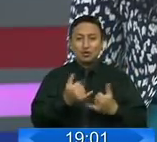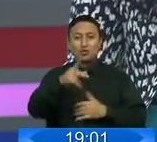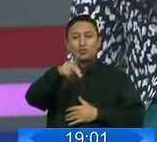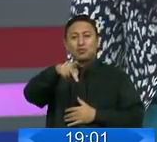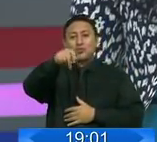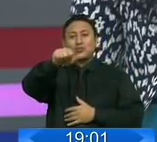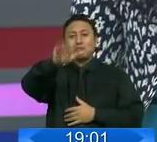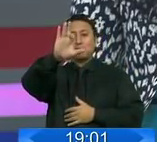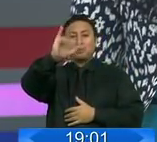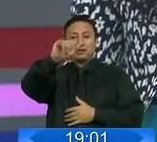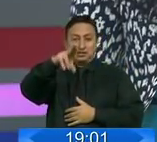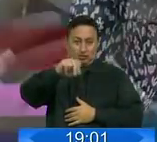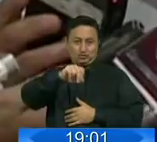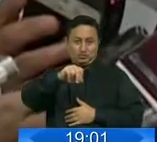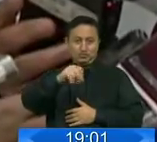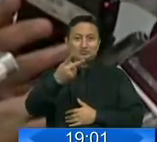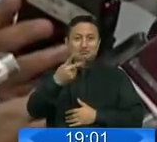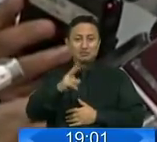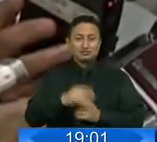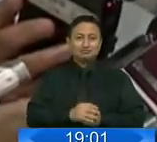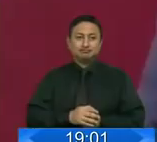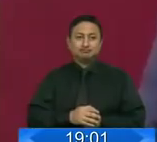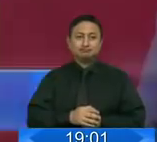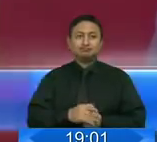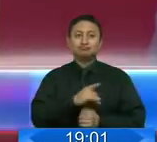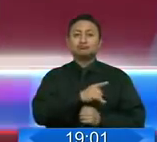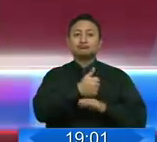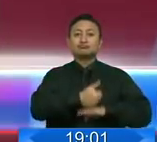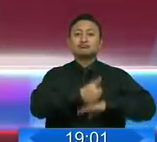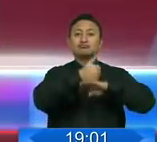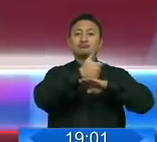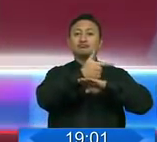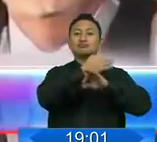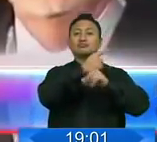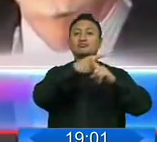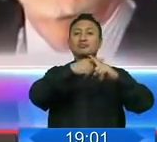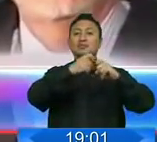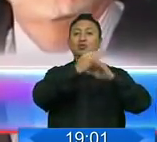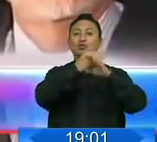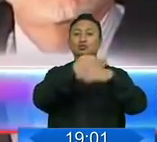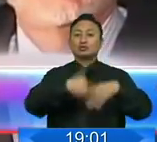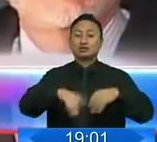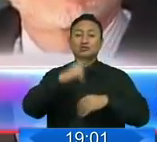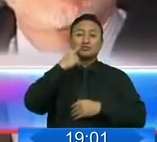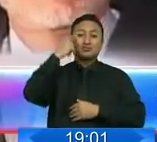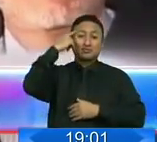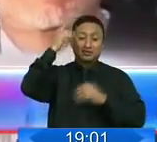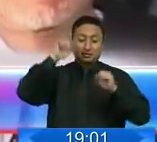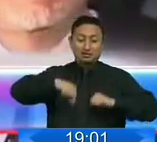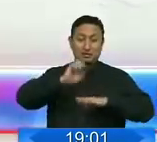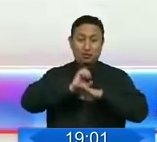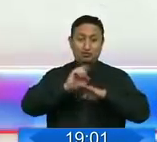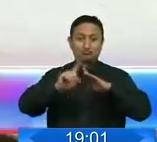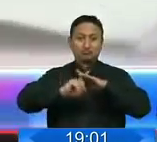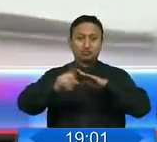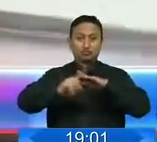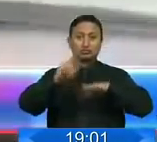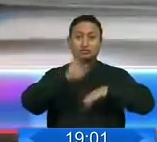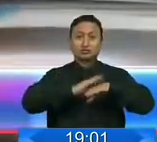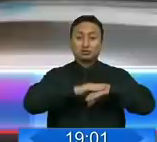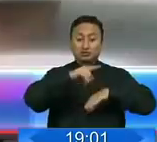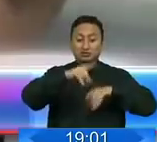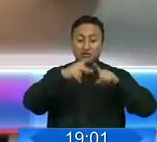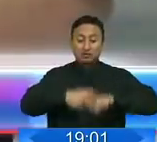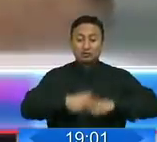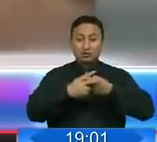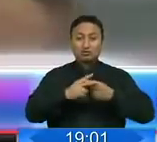lista. La lista de altos exfuncionarios del gobierno de Rafael Correa que han huido del país luego de que se han iniciado